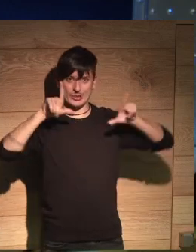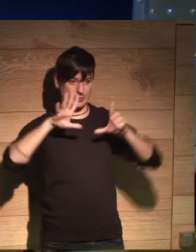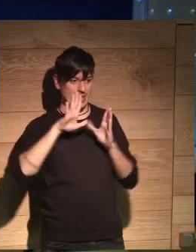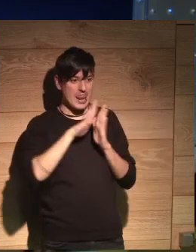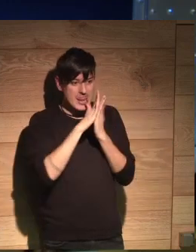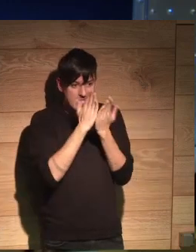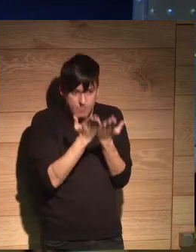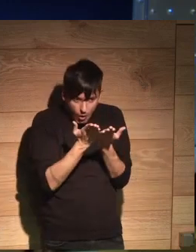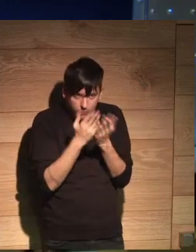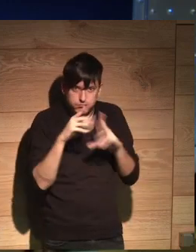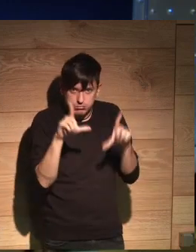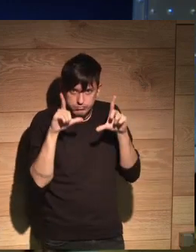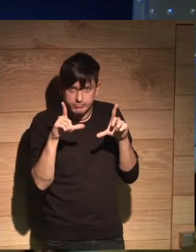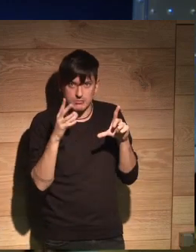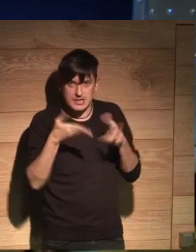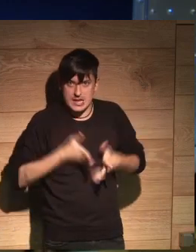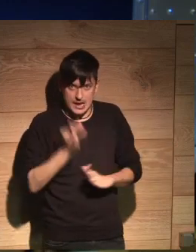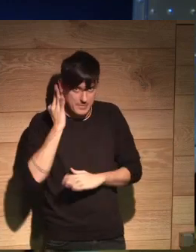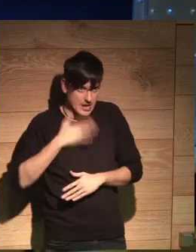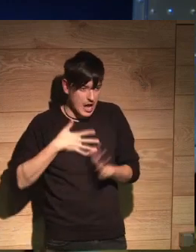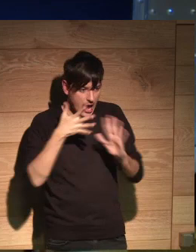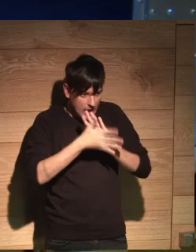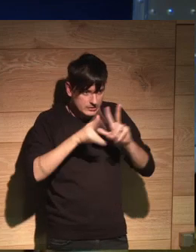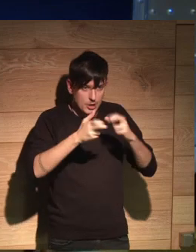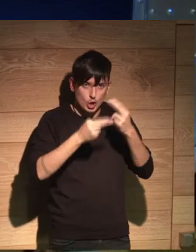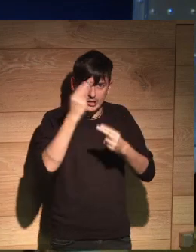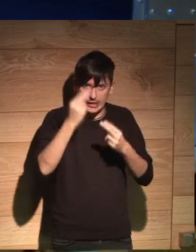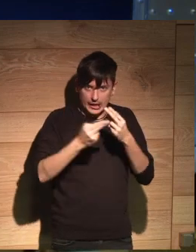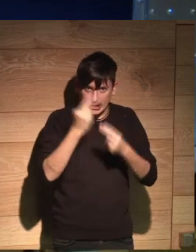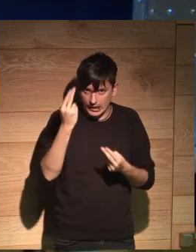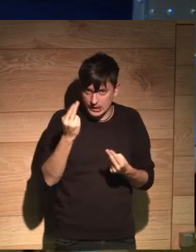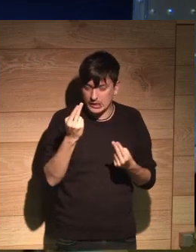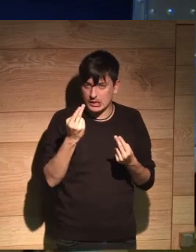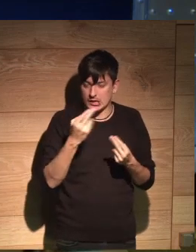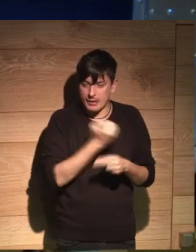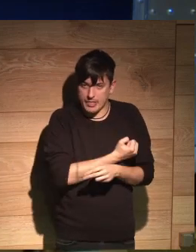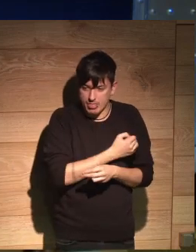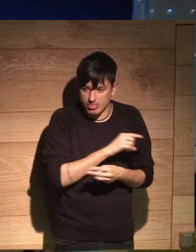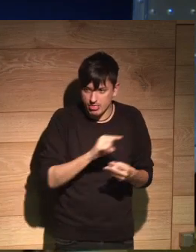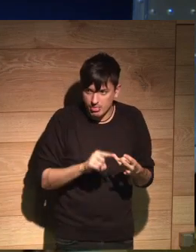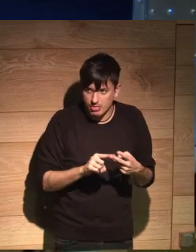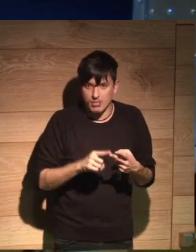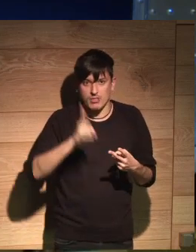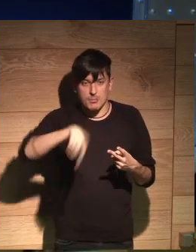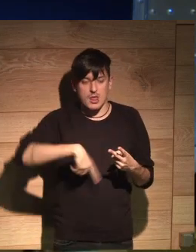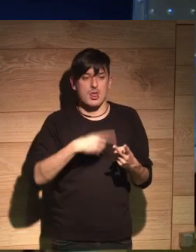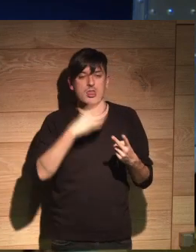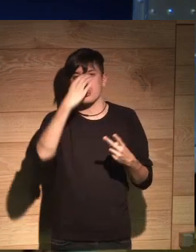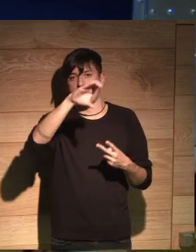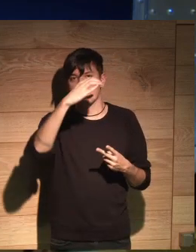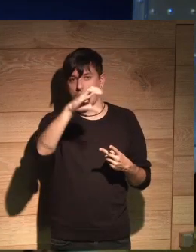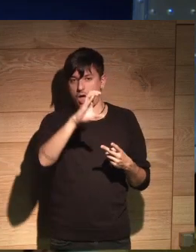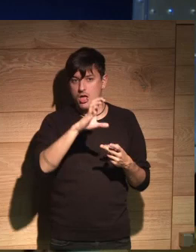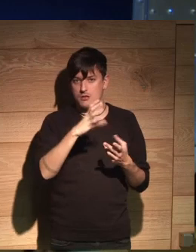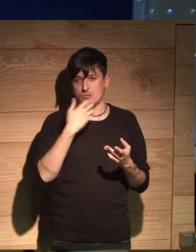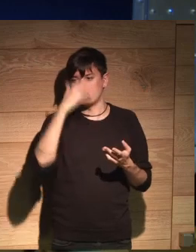libro. Hablamos desde la lotería de Navidad, hablamos de la ciencia que